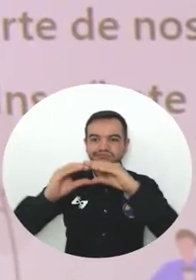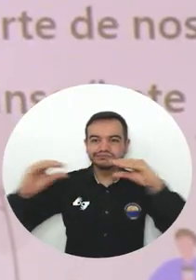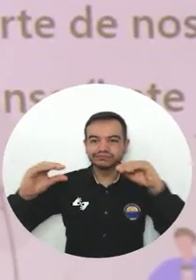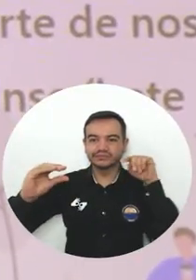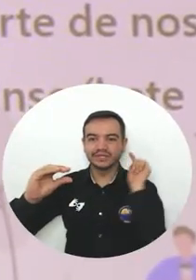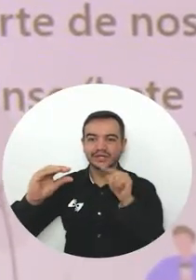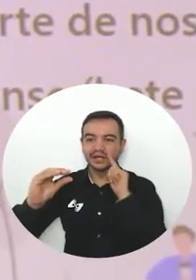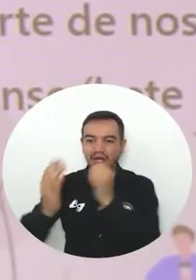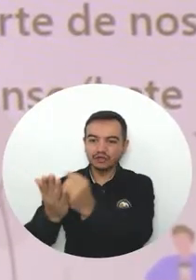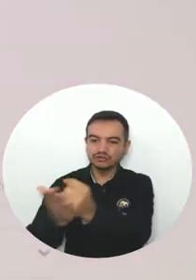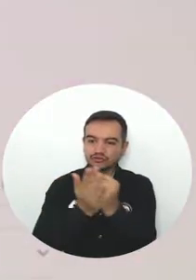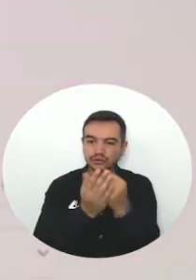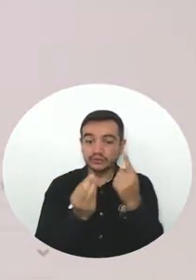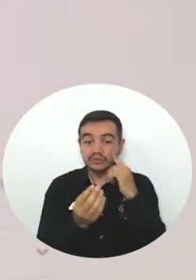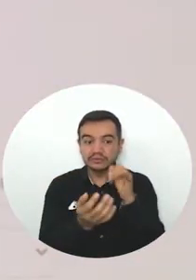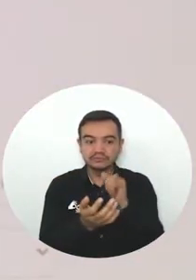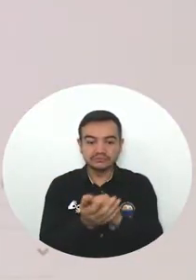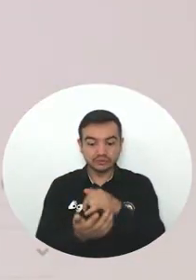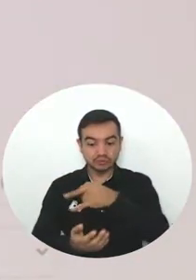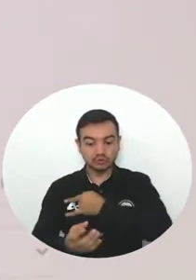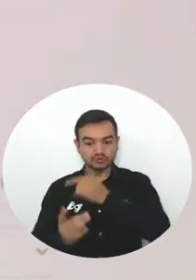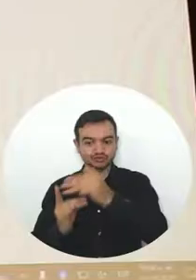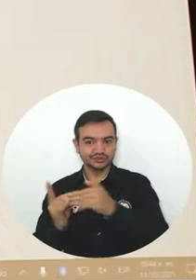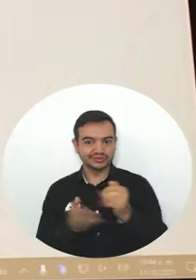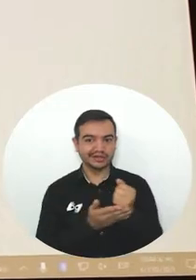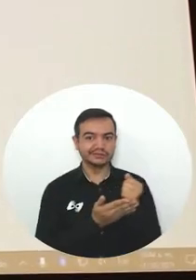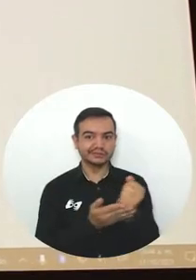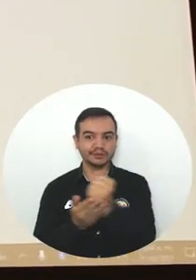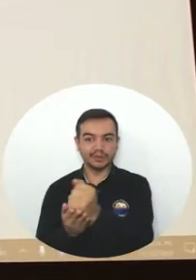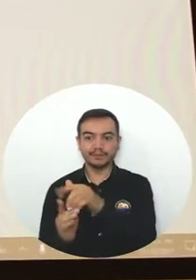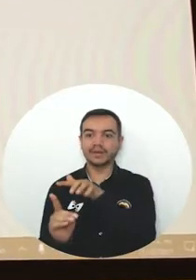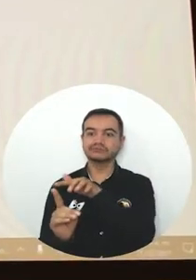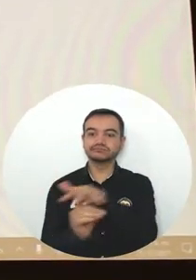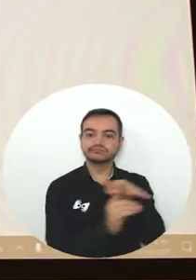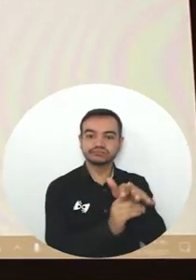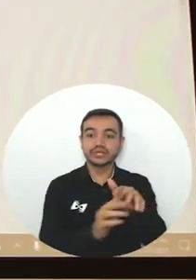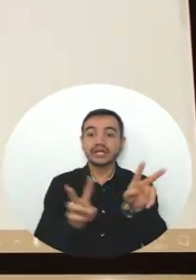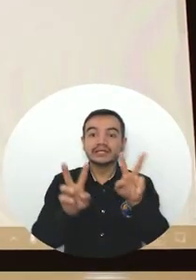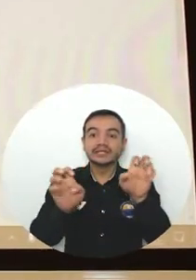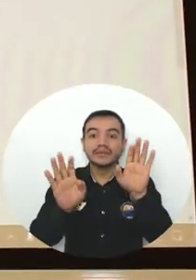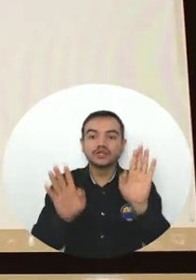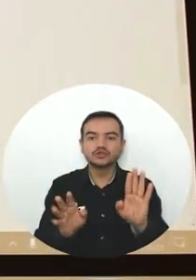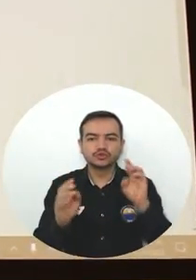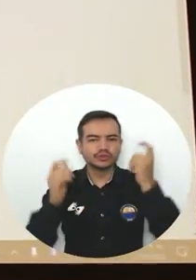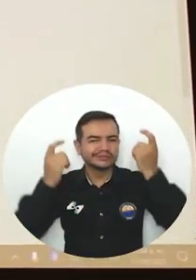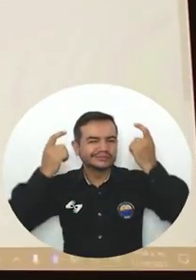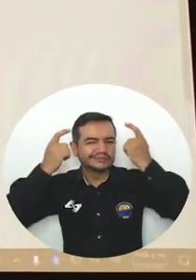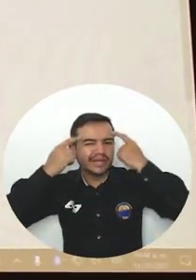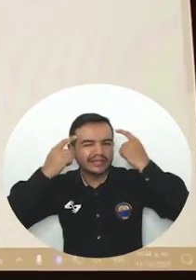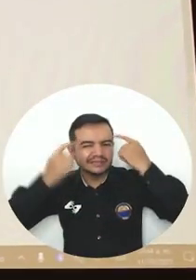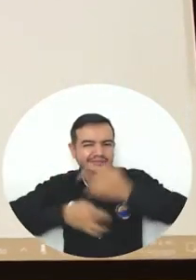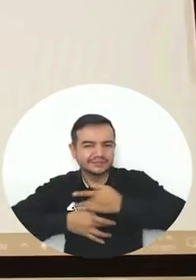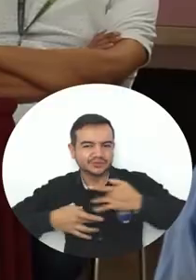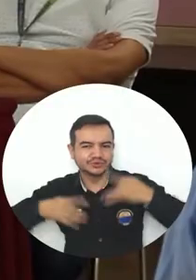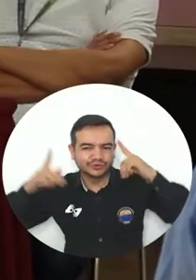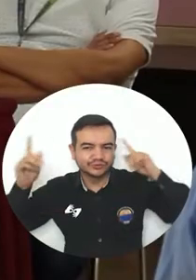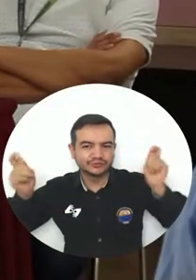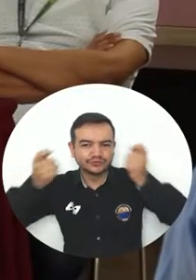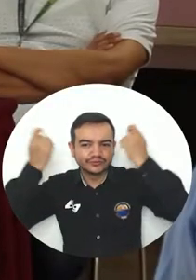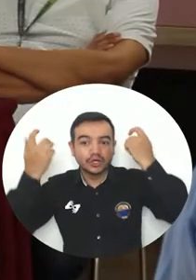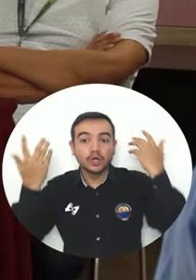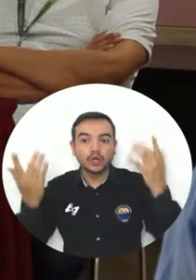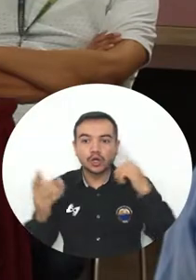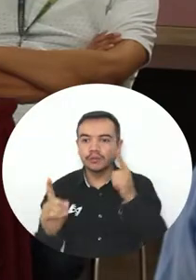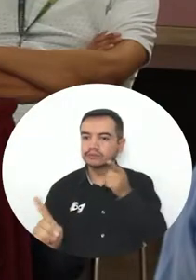los programas de intervención que adelanta UniMagdalena, apuntando al abordaje de la salud mental desde diferentes colectivos. Con